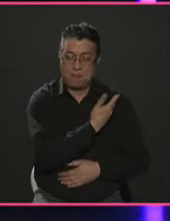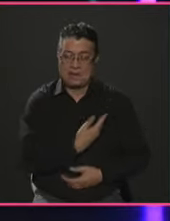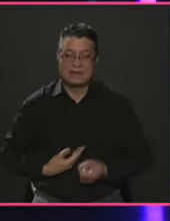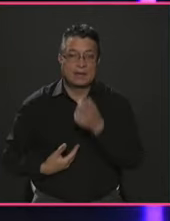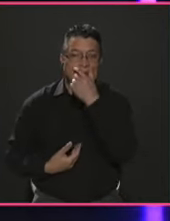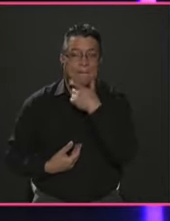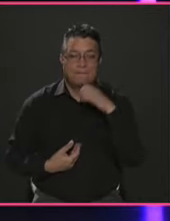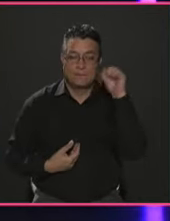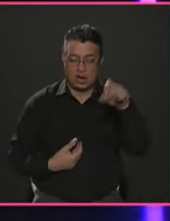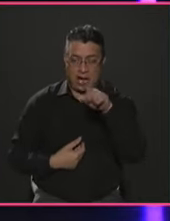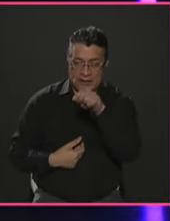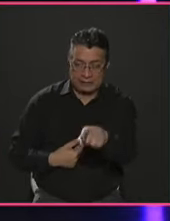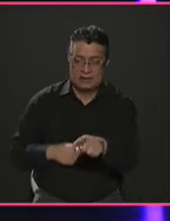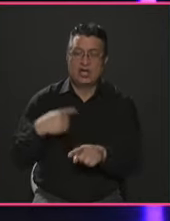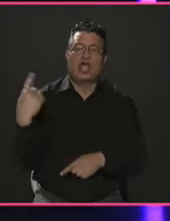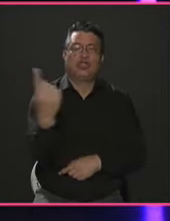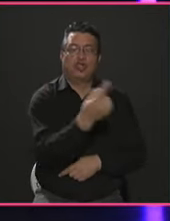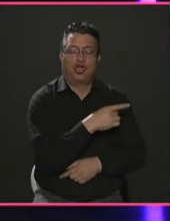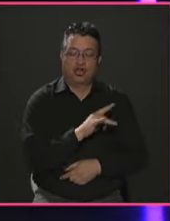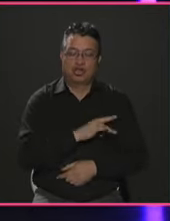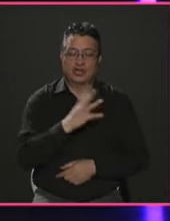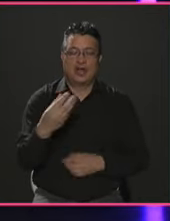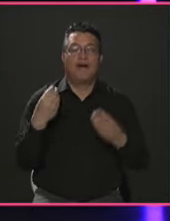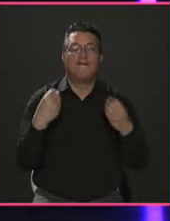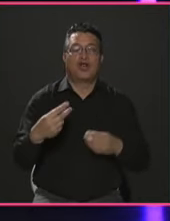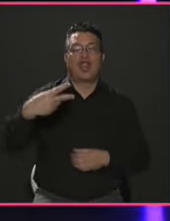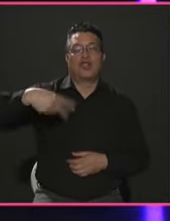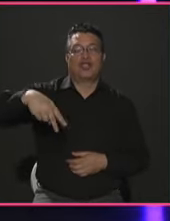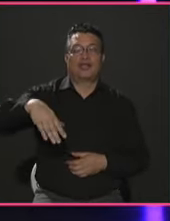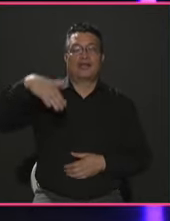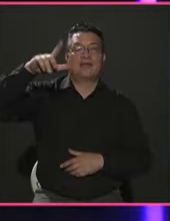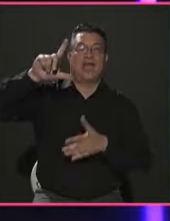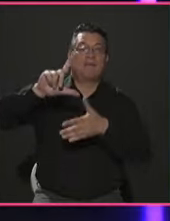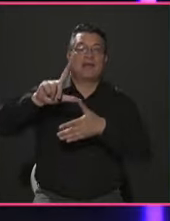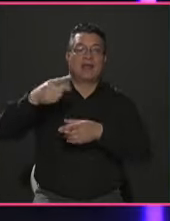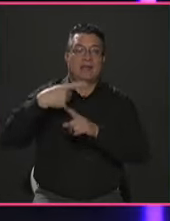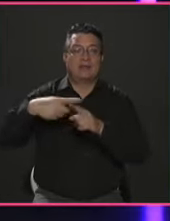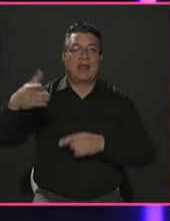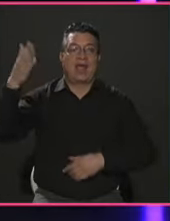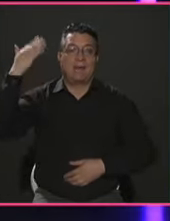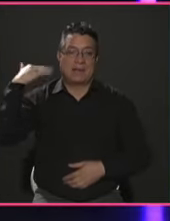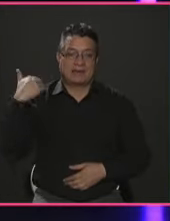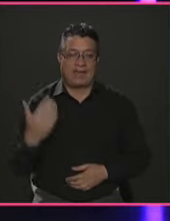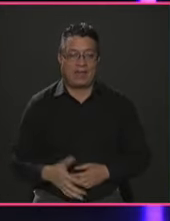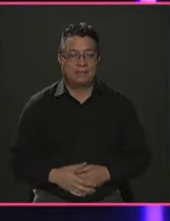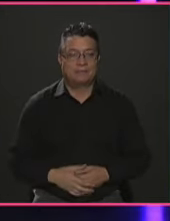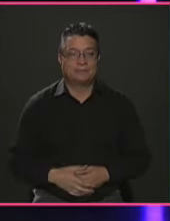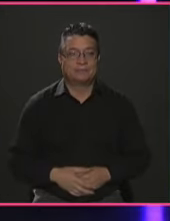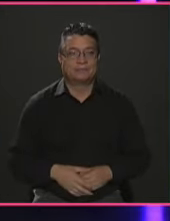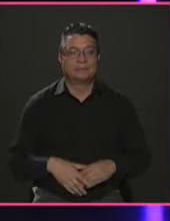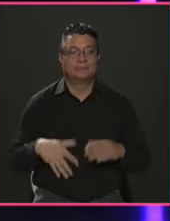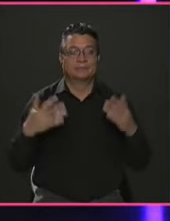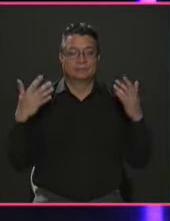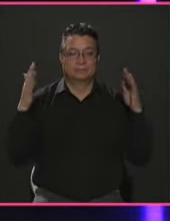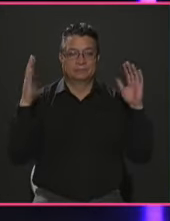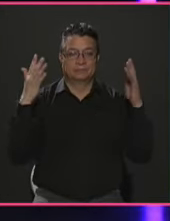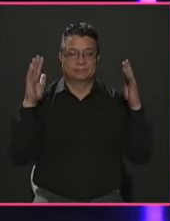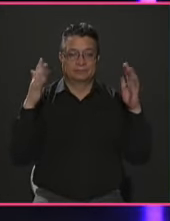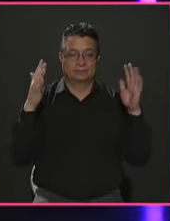todos los chilenos por esa gran noticia que recibimos en América Latina la semana pasada otra